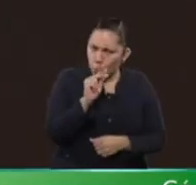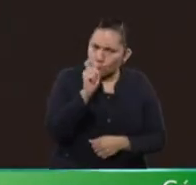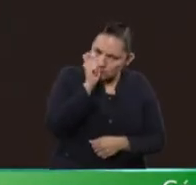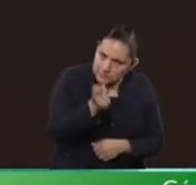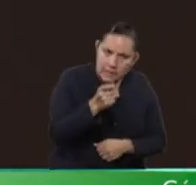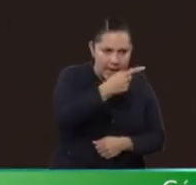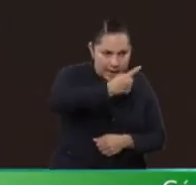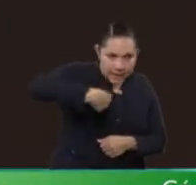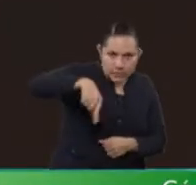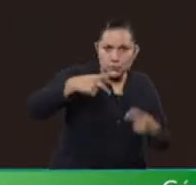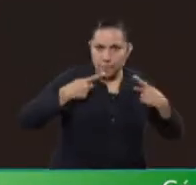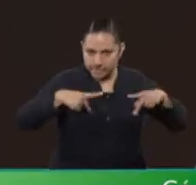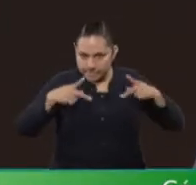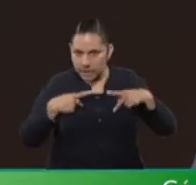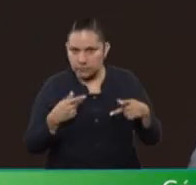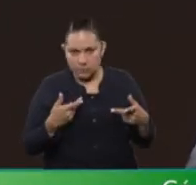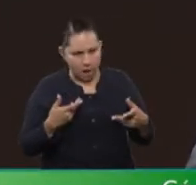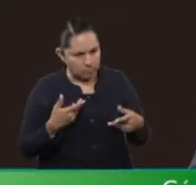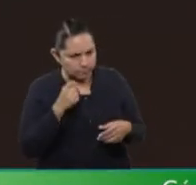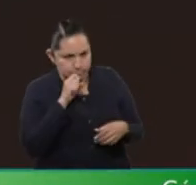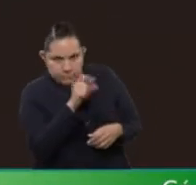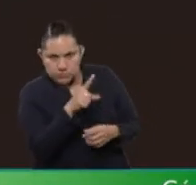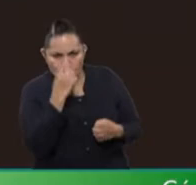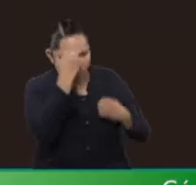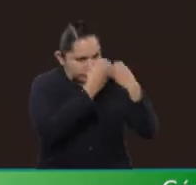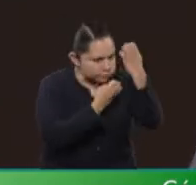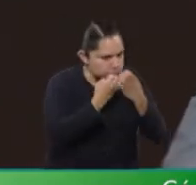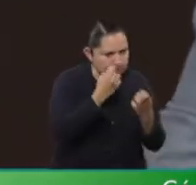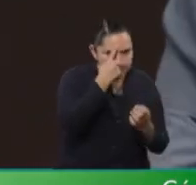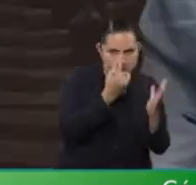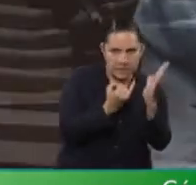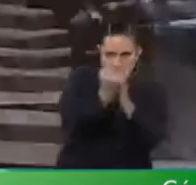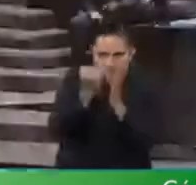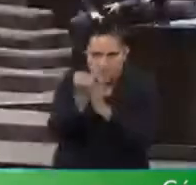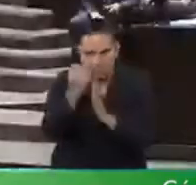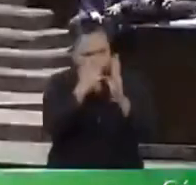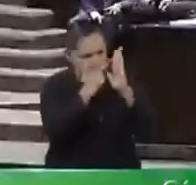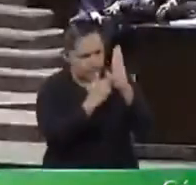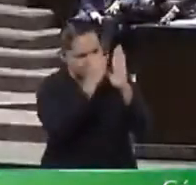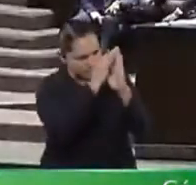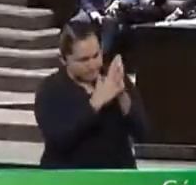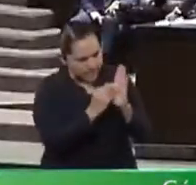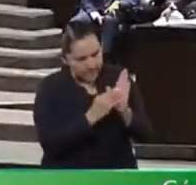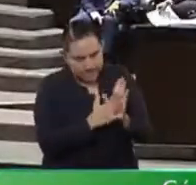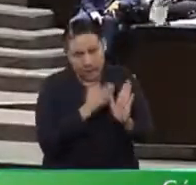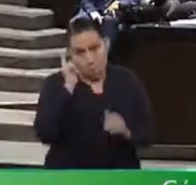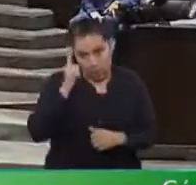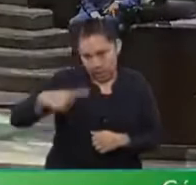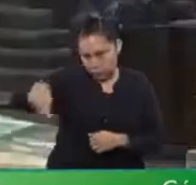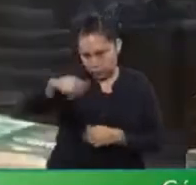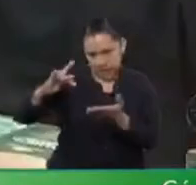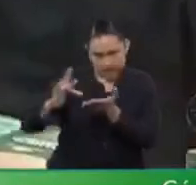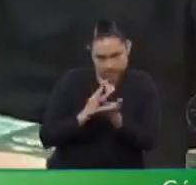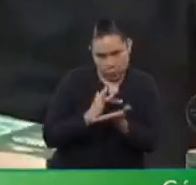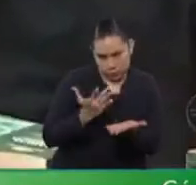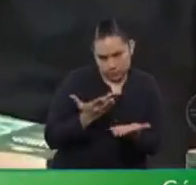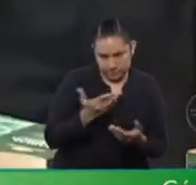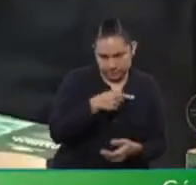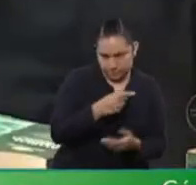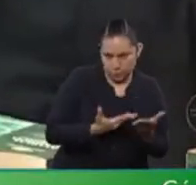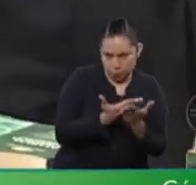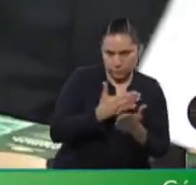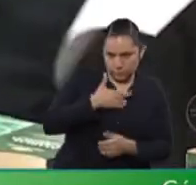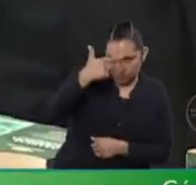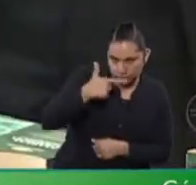contar con su apoyo estimadas y estimados legisladores Muchas gracias y muy buenas noches Gracias consulte la secretaría de la asamblea en